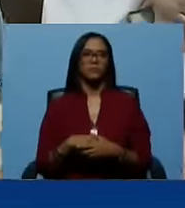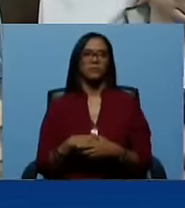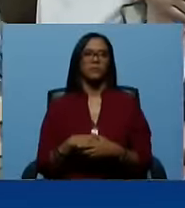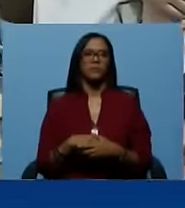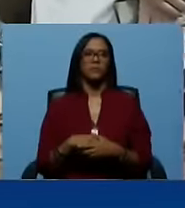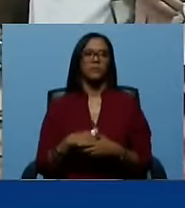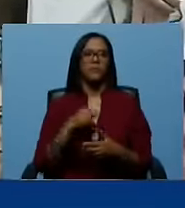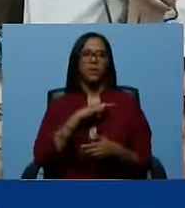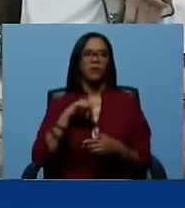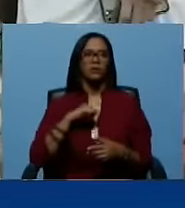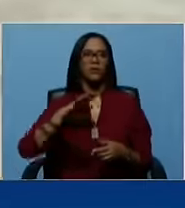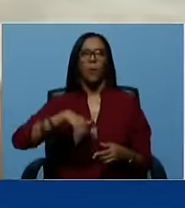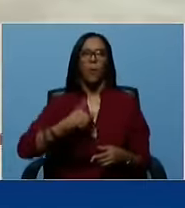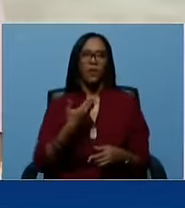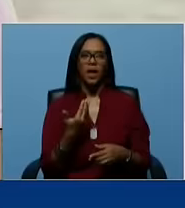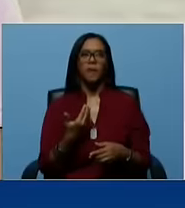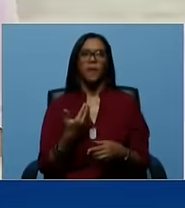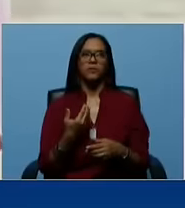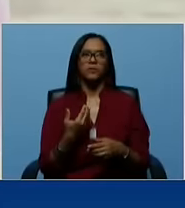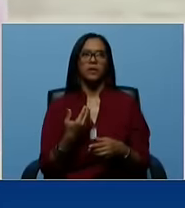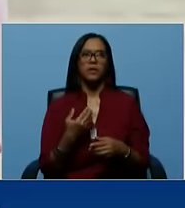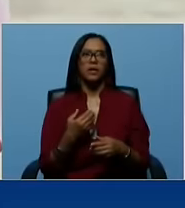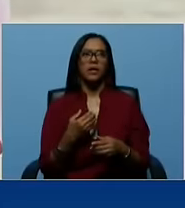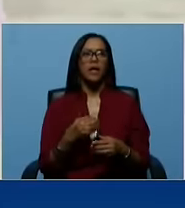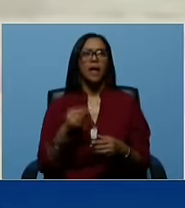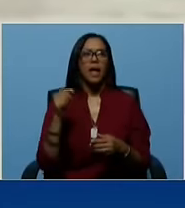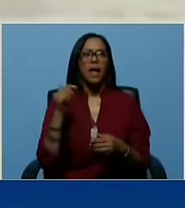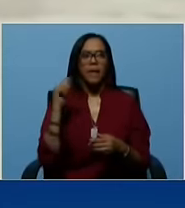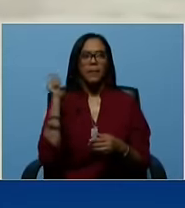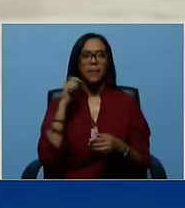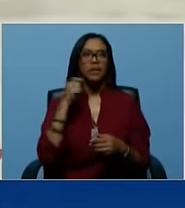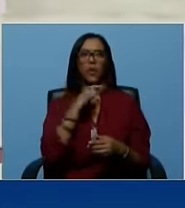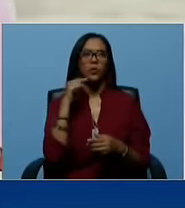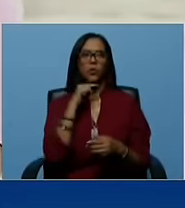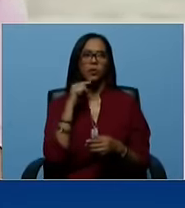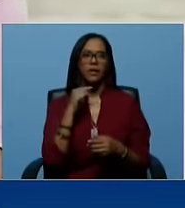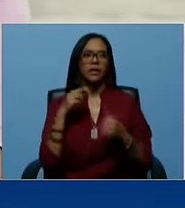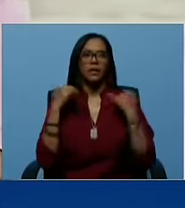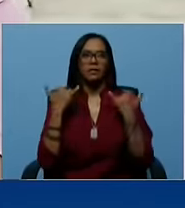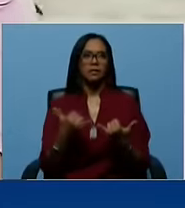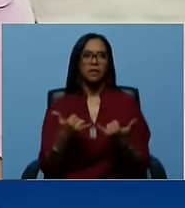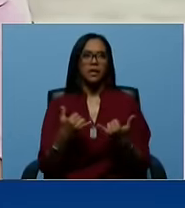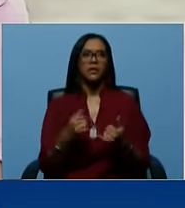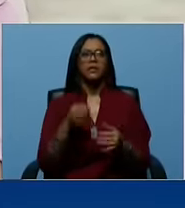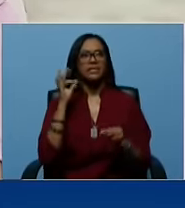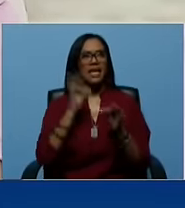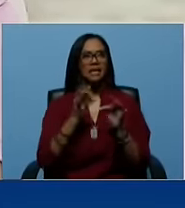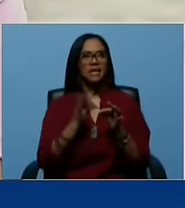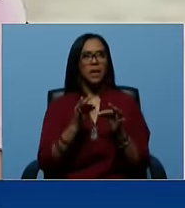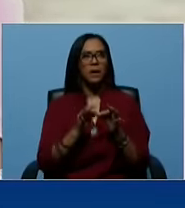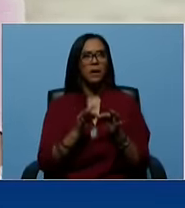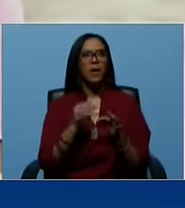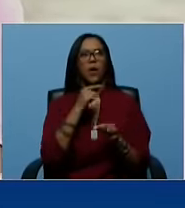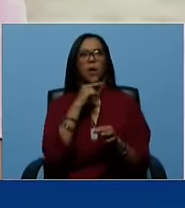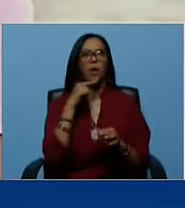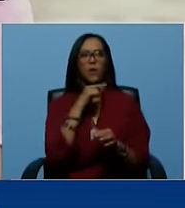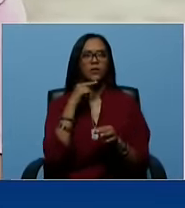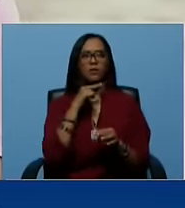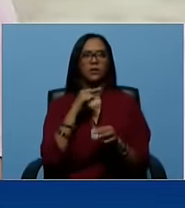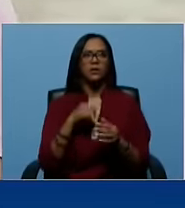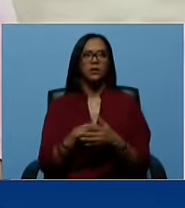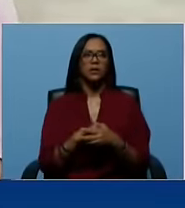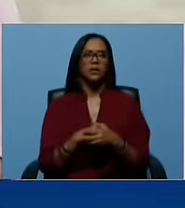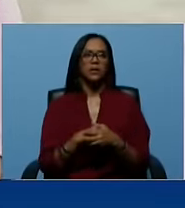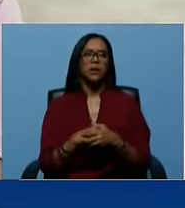Bueno, nosotros podemos darnos por lo menos el mes de octubre, que vamos corriendo ya, lo que queda de septiembre, lo que queda de octubre, para